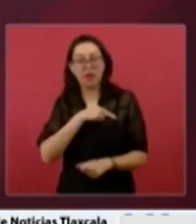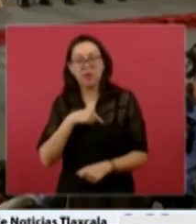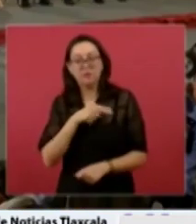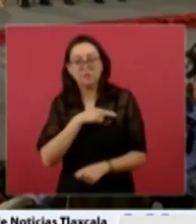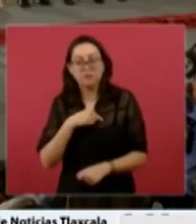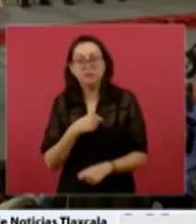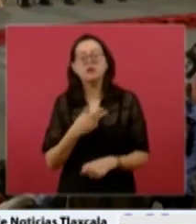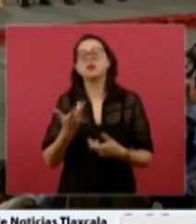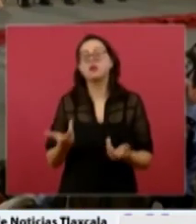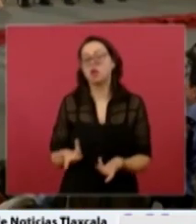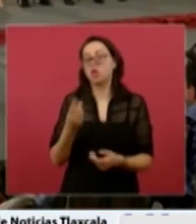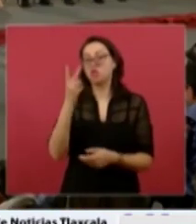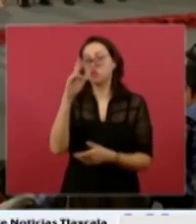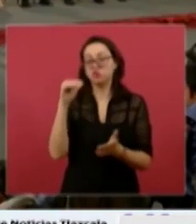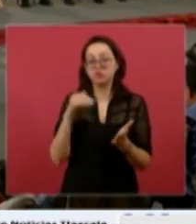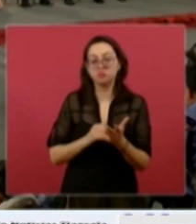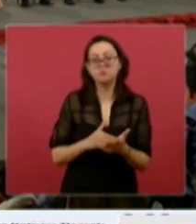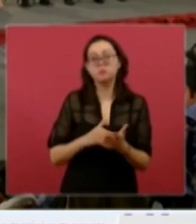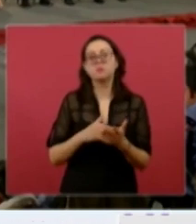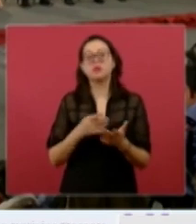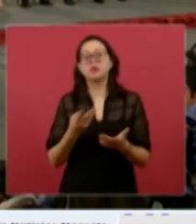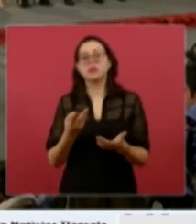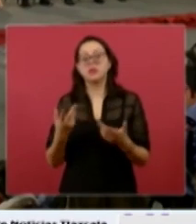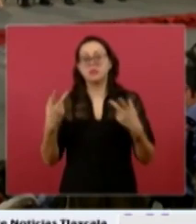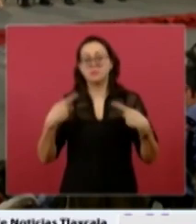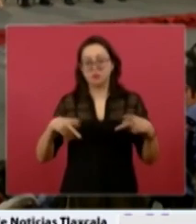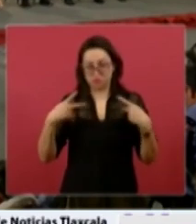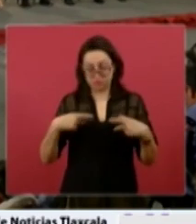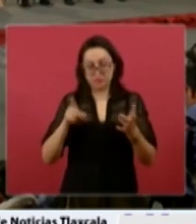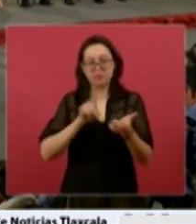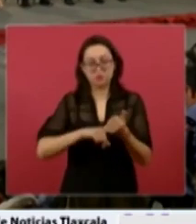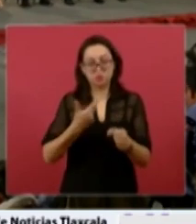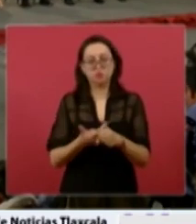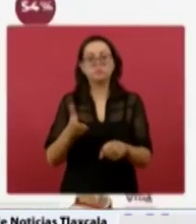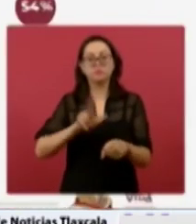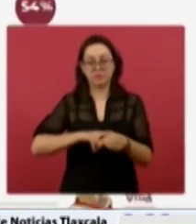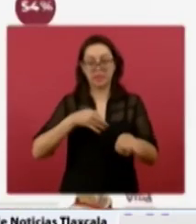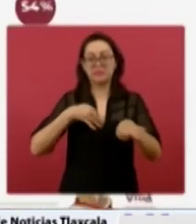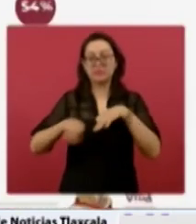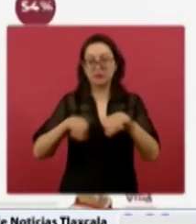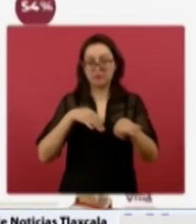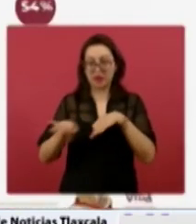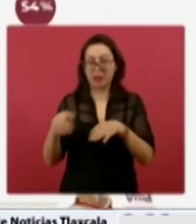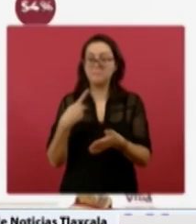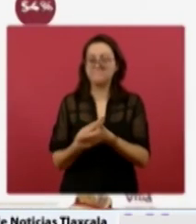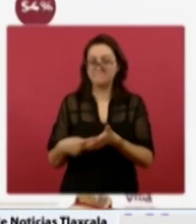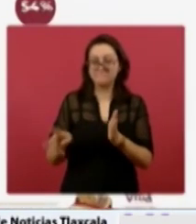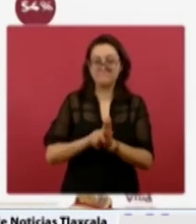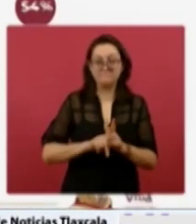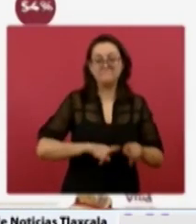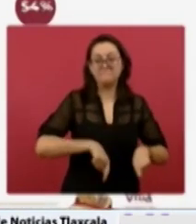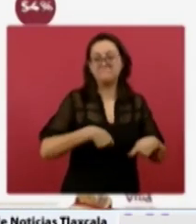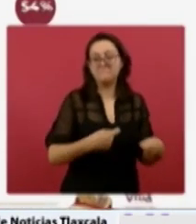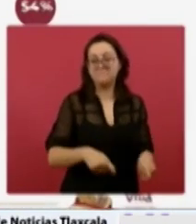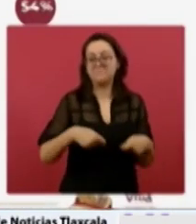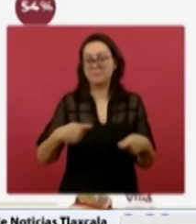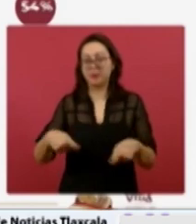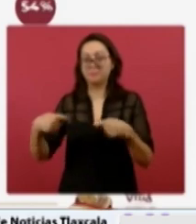seis estados a 2.049 trabajadoras y trabajadores y ha ocurrido una inversión